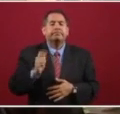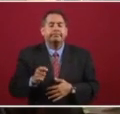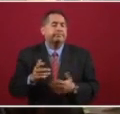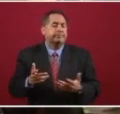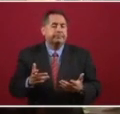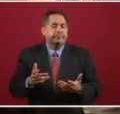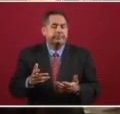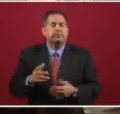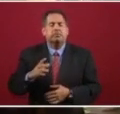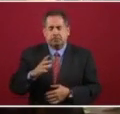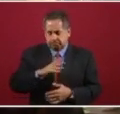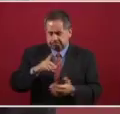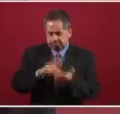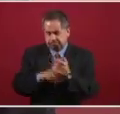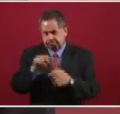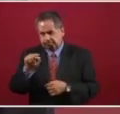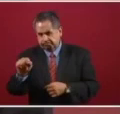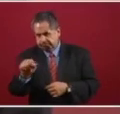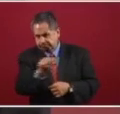cuenta,